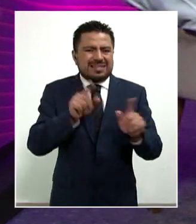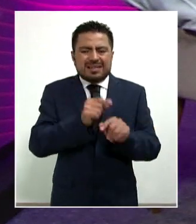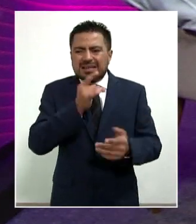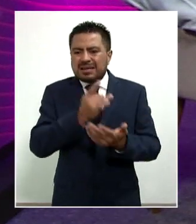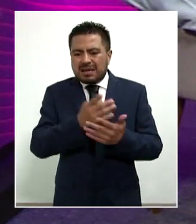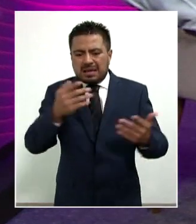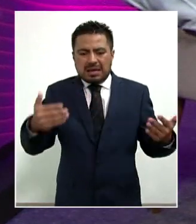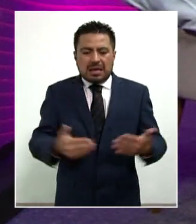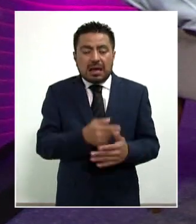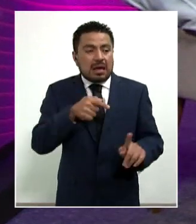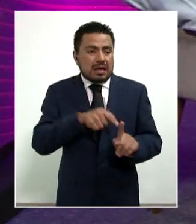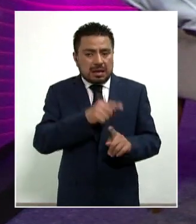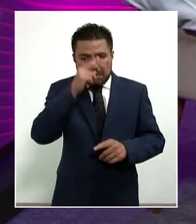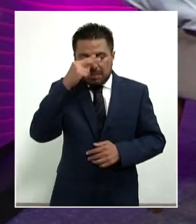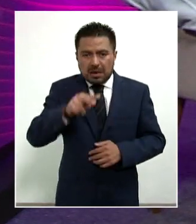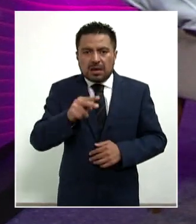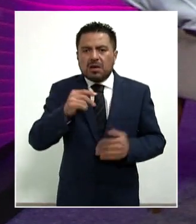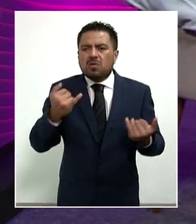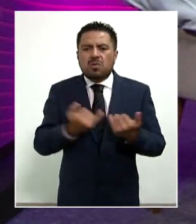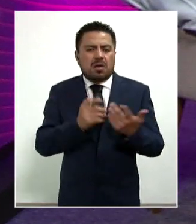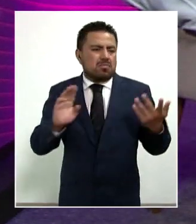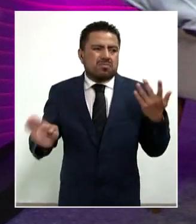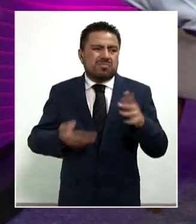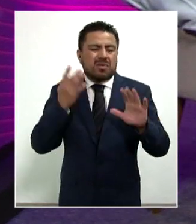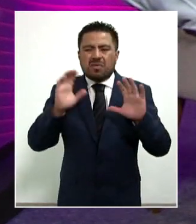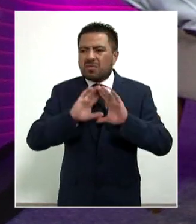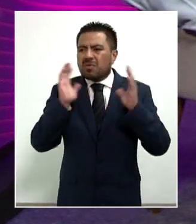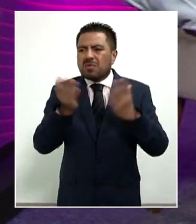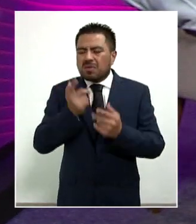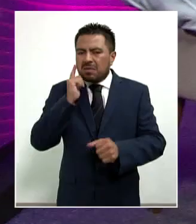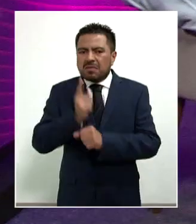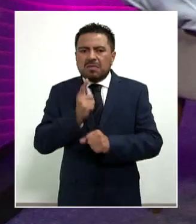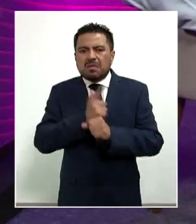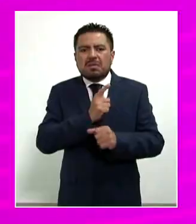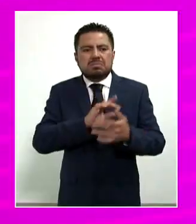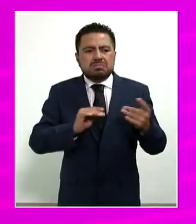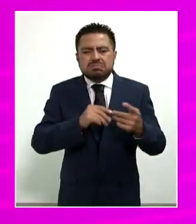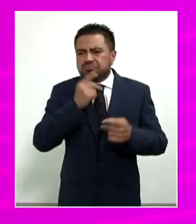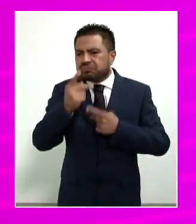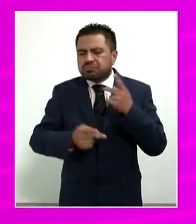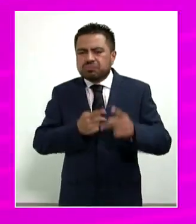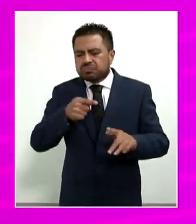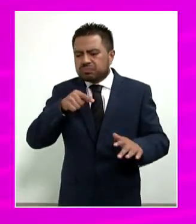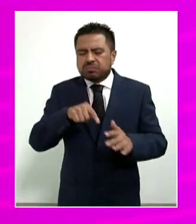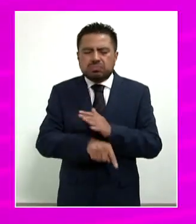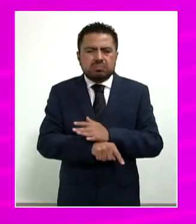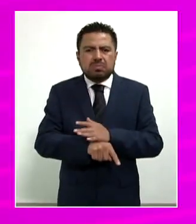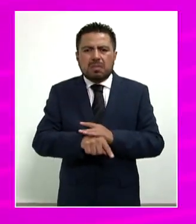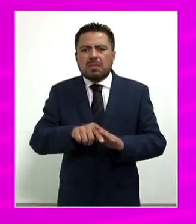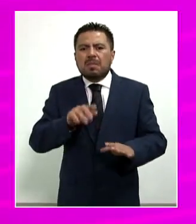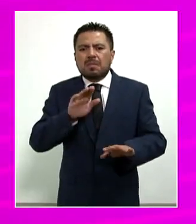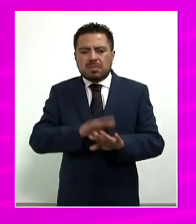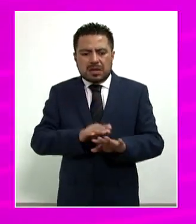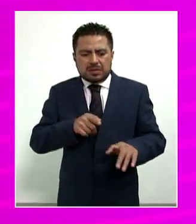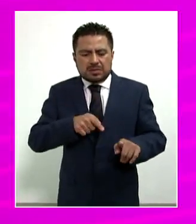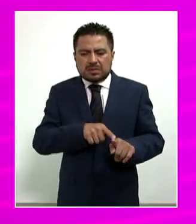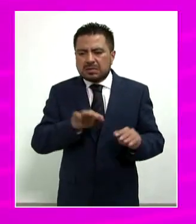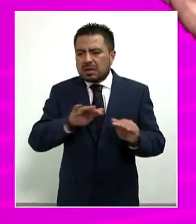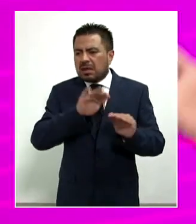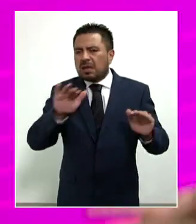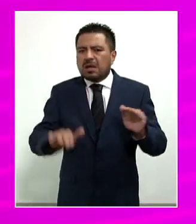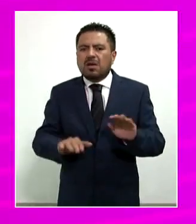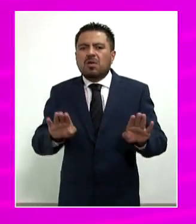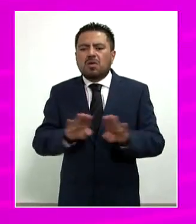en México. Esto pasa en el mundo. Se ha visto y se ha hablado mucho de una profundización de la brecha de desigualdad.